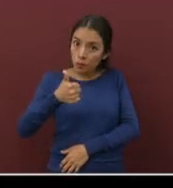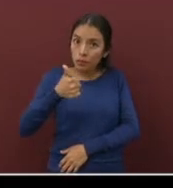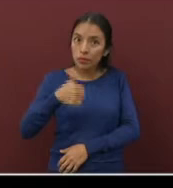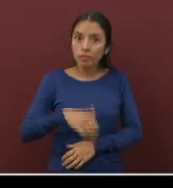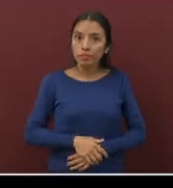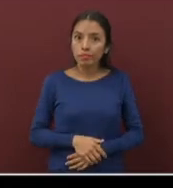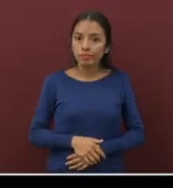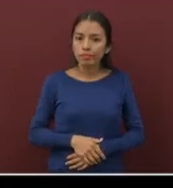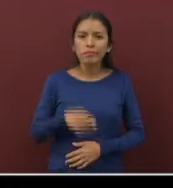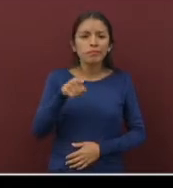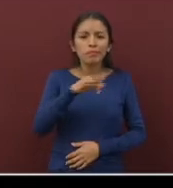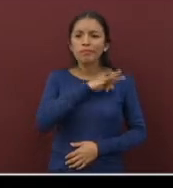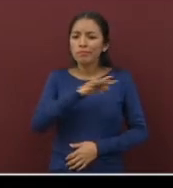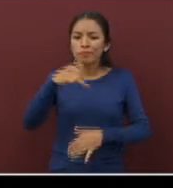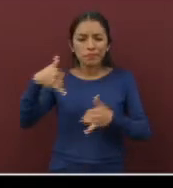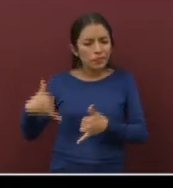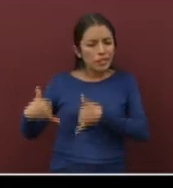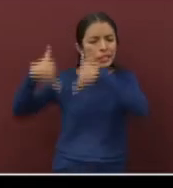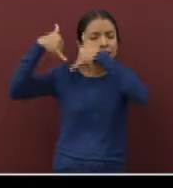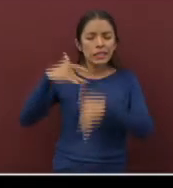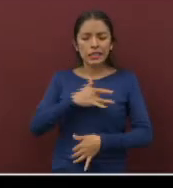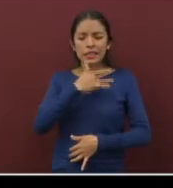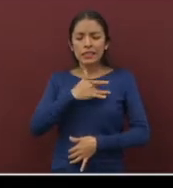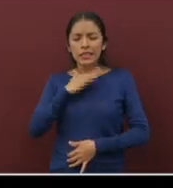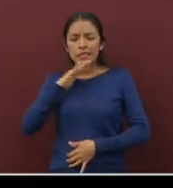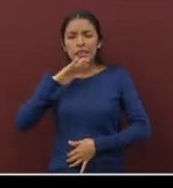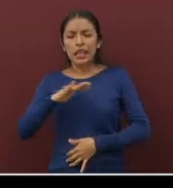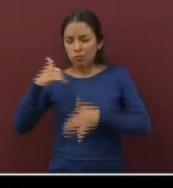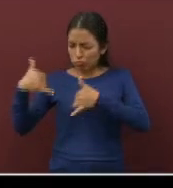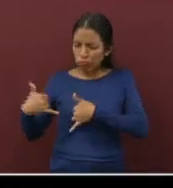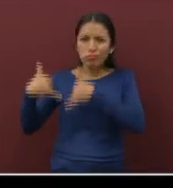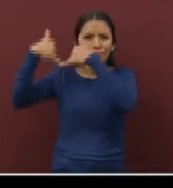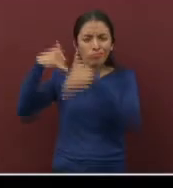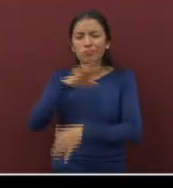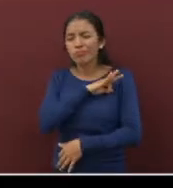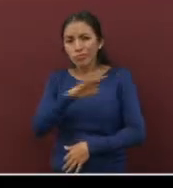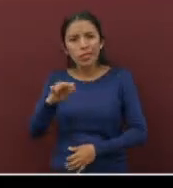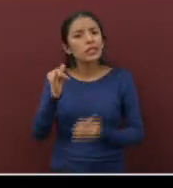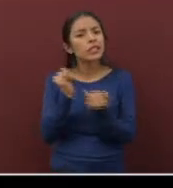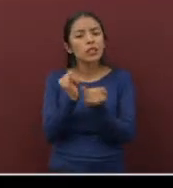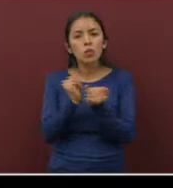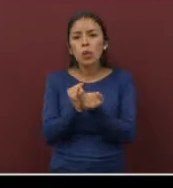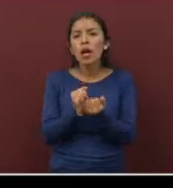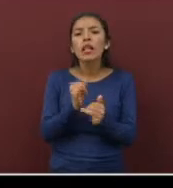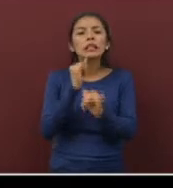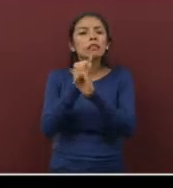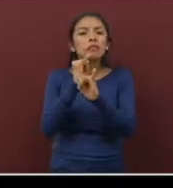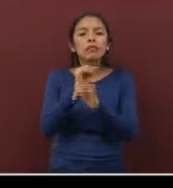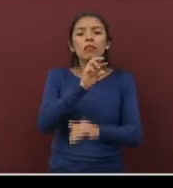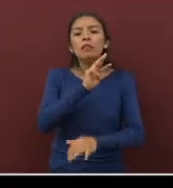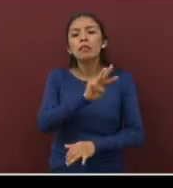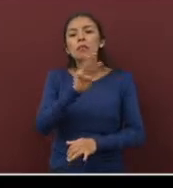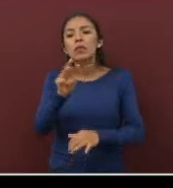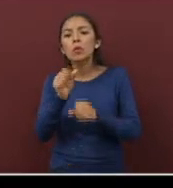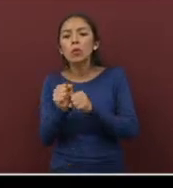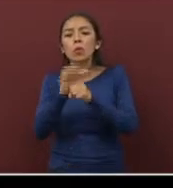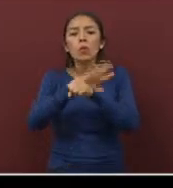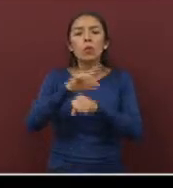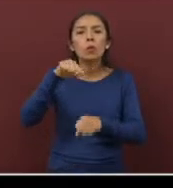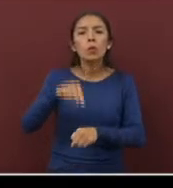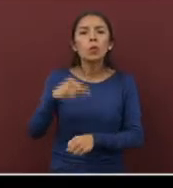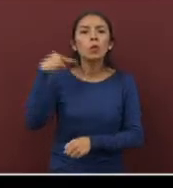para que llamen en caso de tener síntomas de esta enfermedad así como la página oficial con navíos punto veracruz